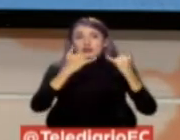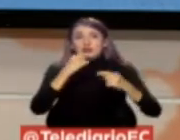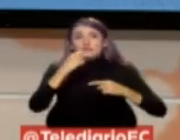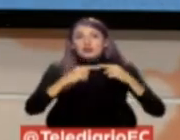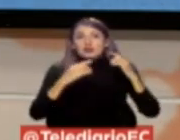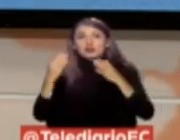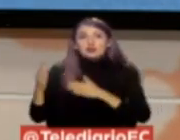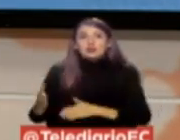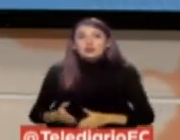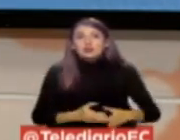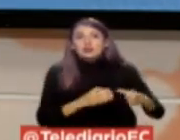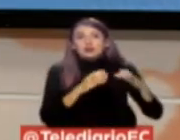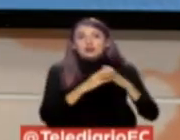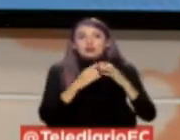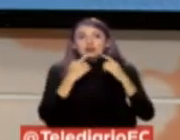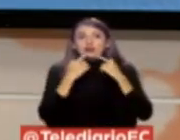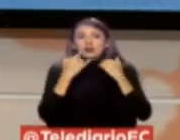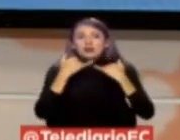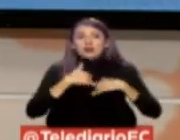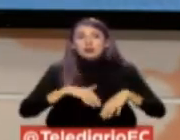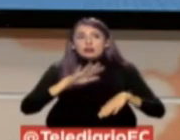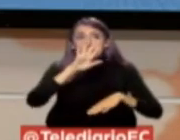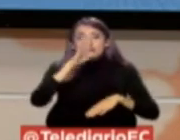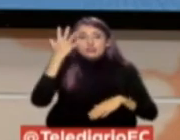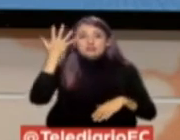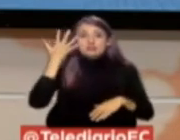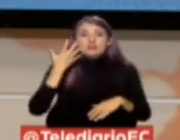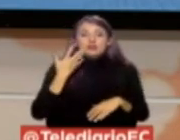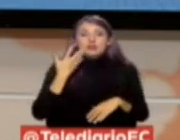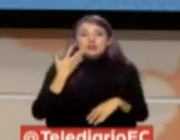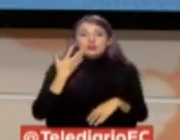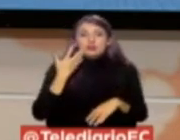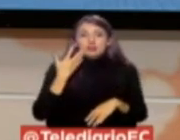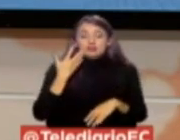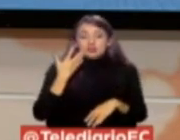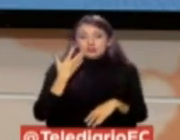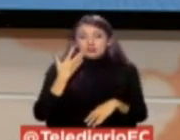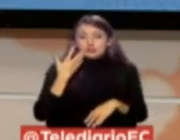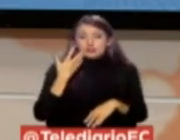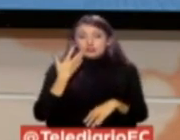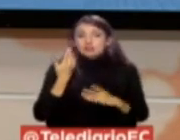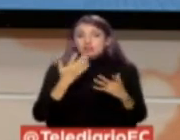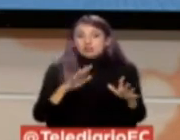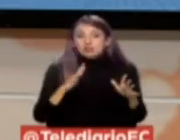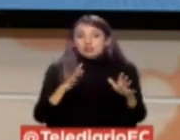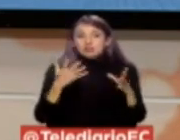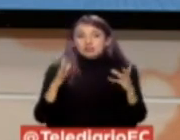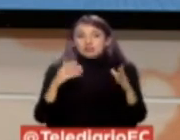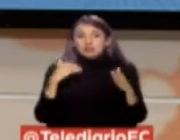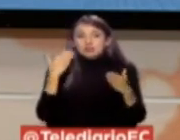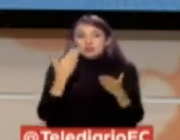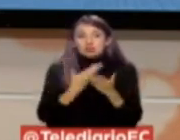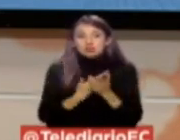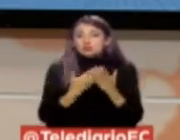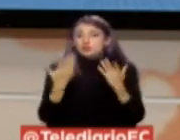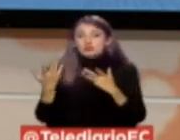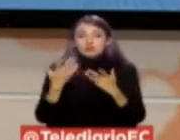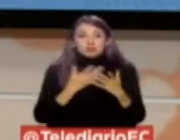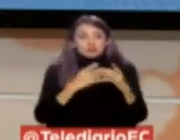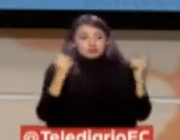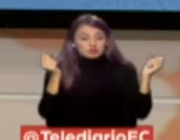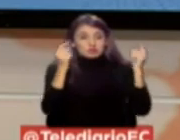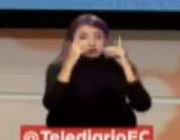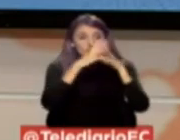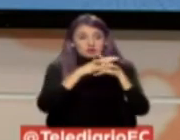a personas que se habían perdido durante 5 días en un lugar lejano de la provincia, por eso no pudieron llegar, que son aquellos que podían haber encontrado